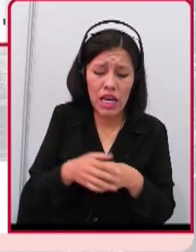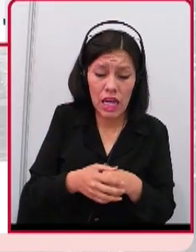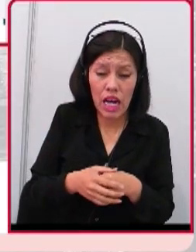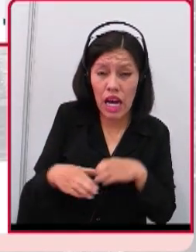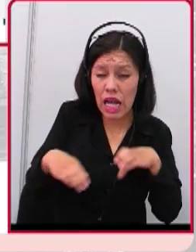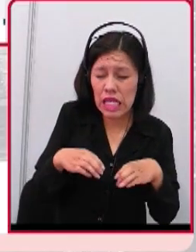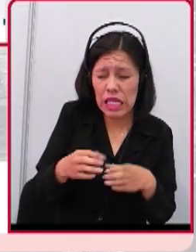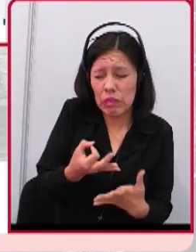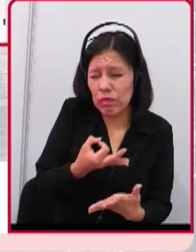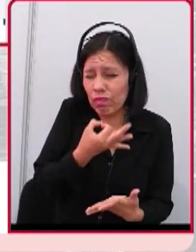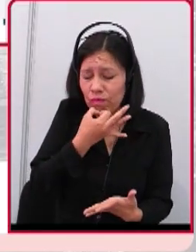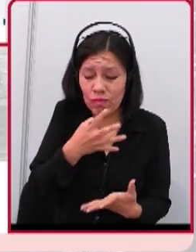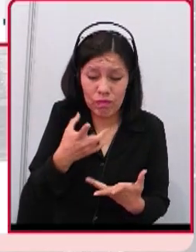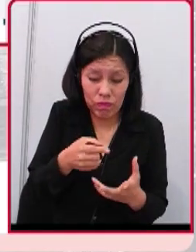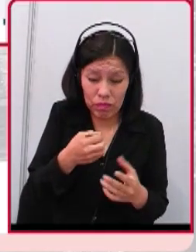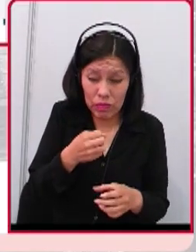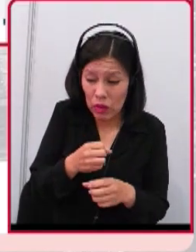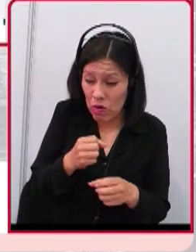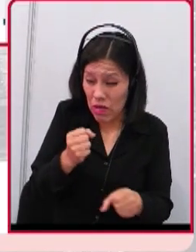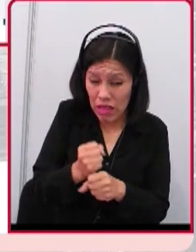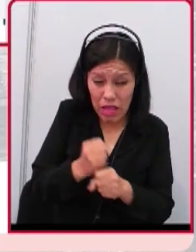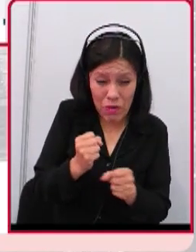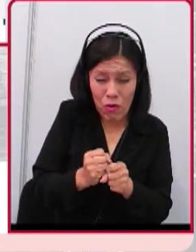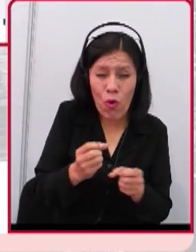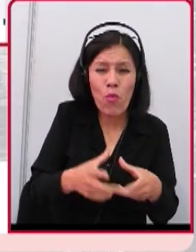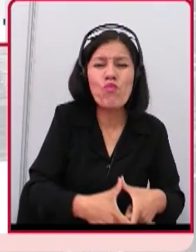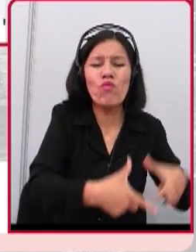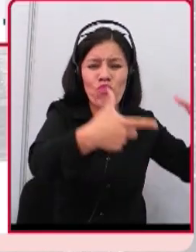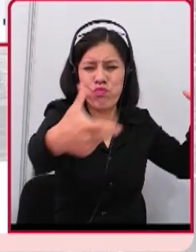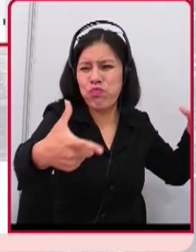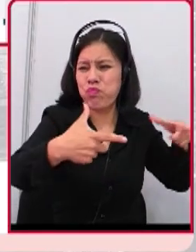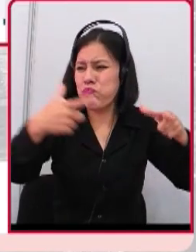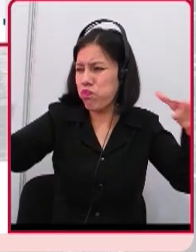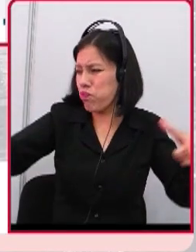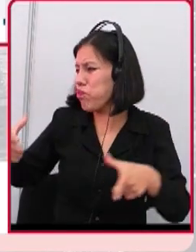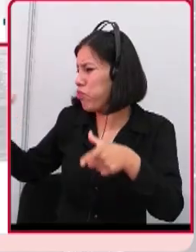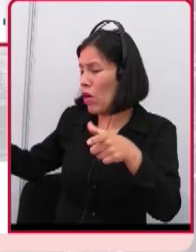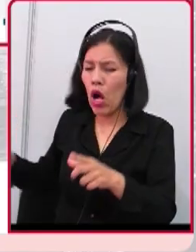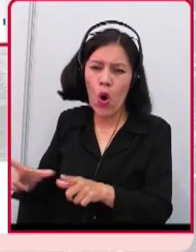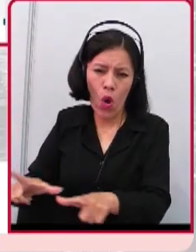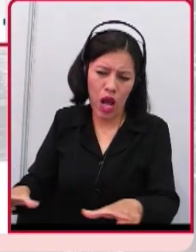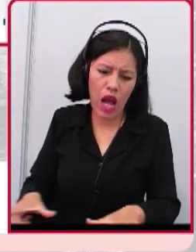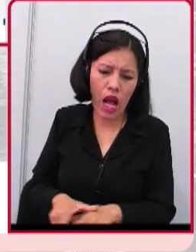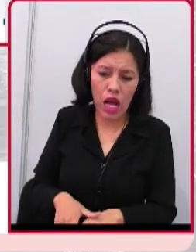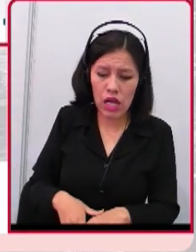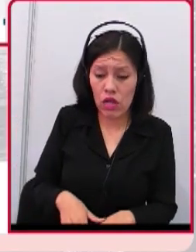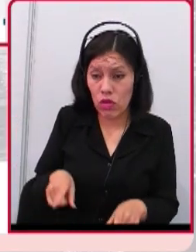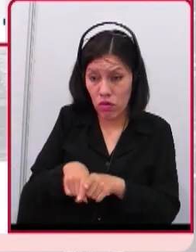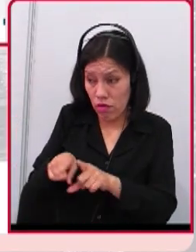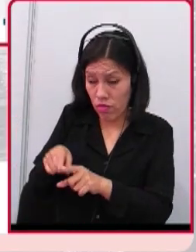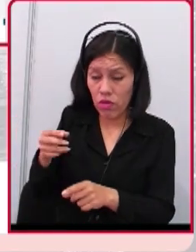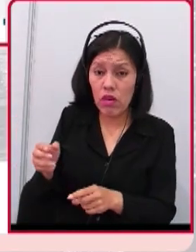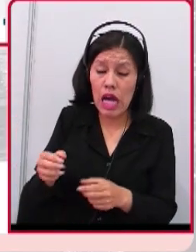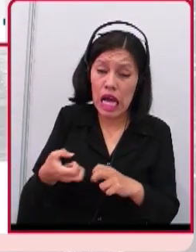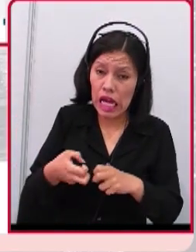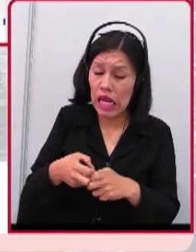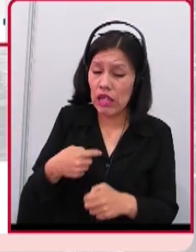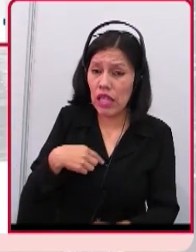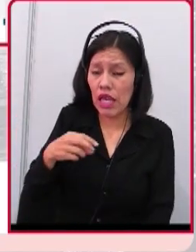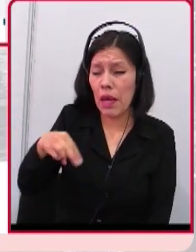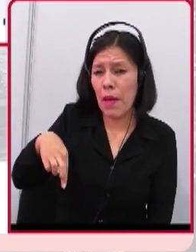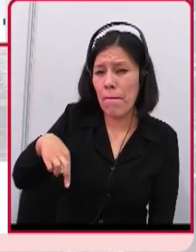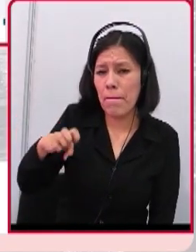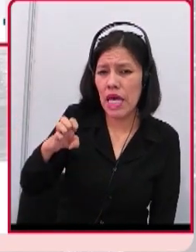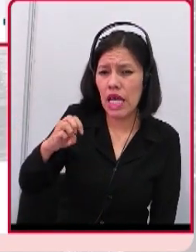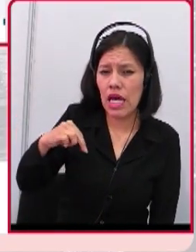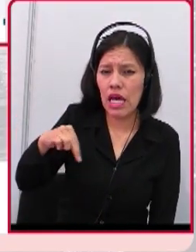eficientemente grandes volúmenes, realmente, como es el caso de Peñasquito, es un método que